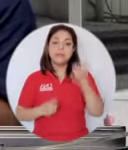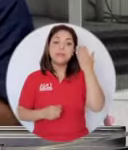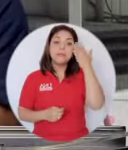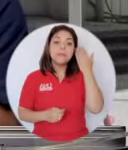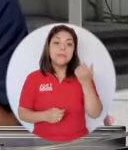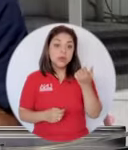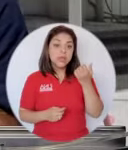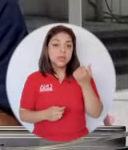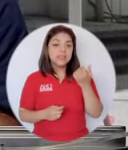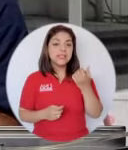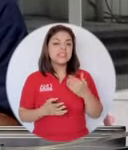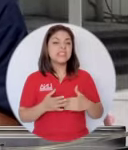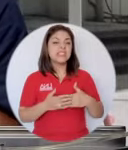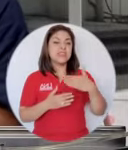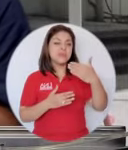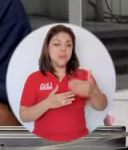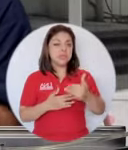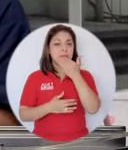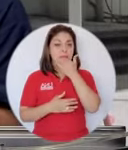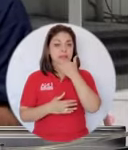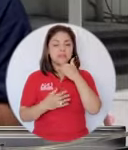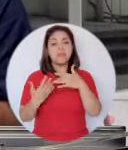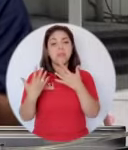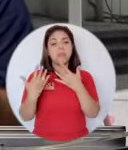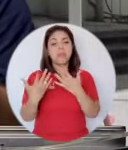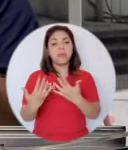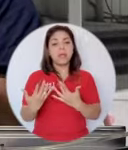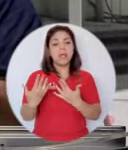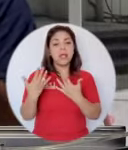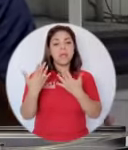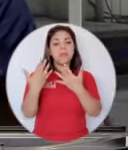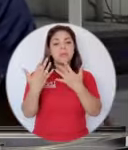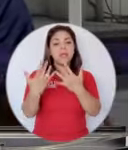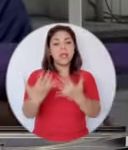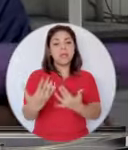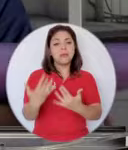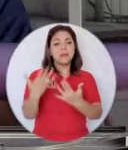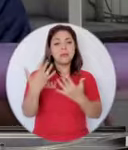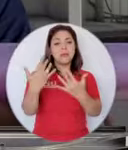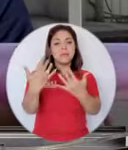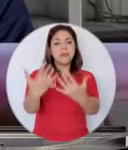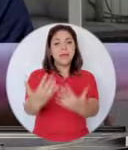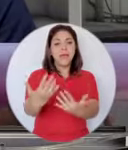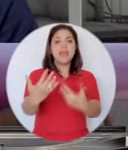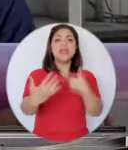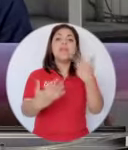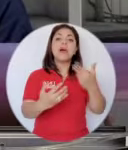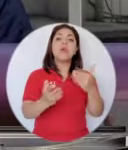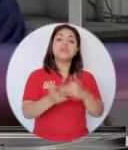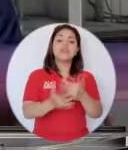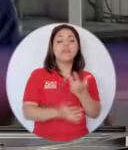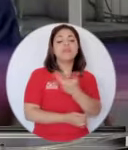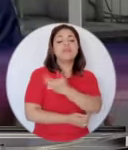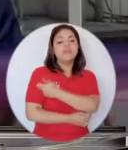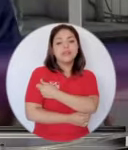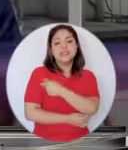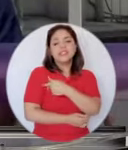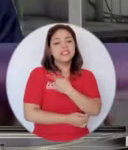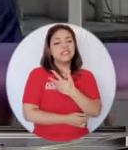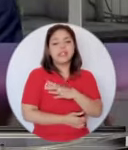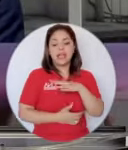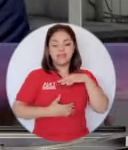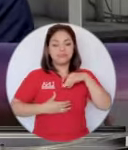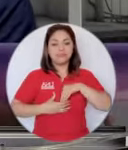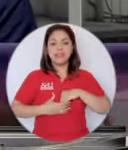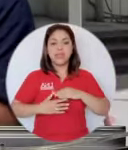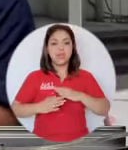se aplique el refuerzo, efectivamente el sistema inmunológico se reactive, pero no lo haga con la misma fuerza